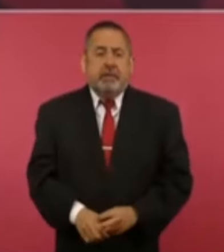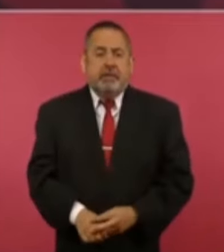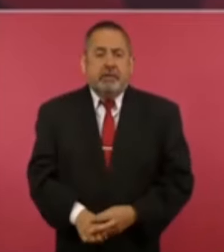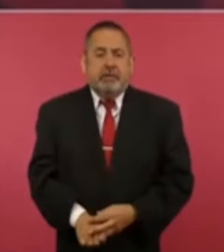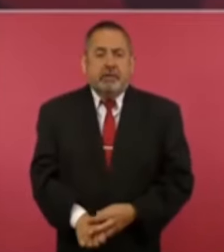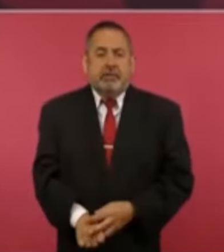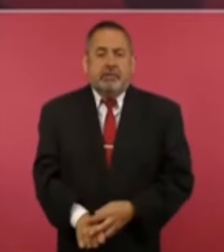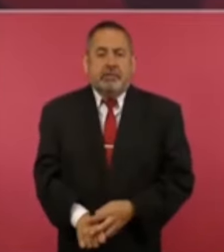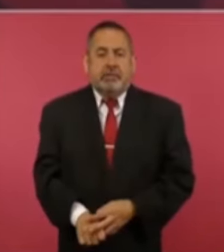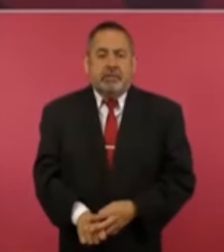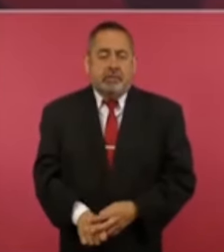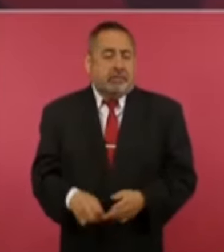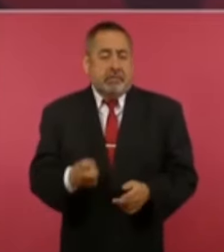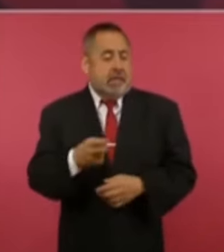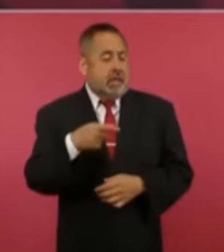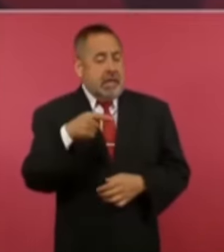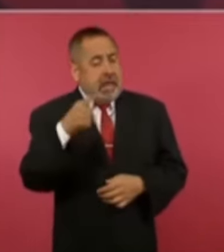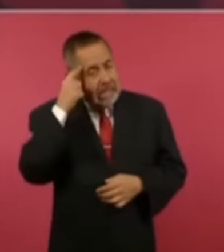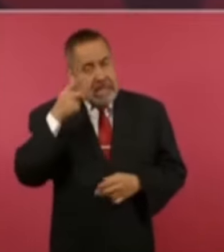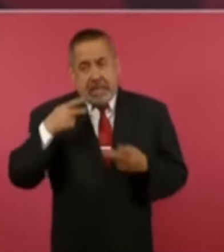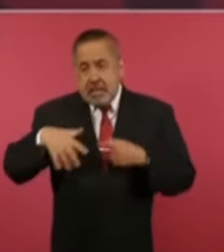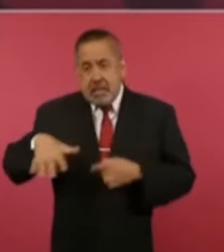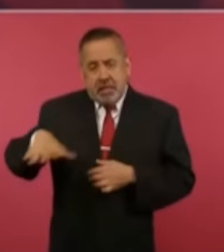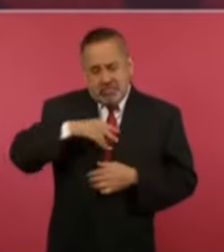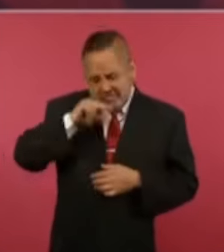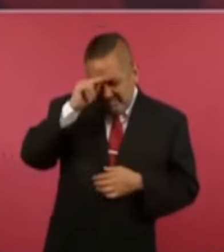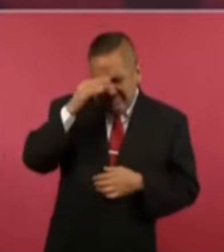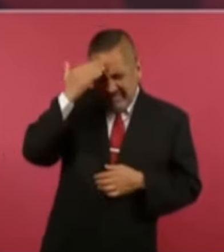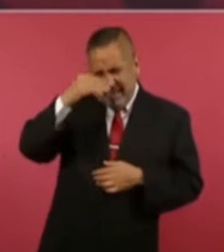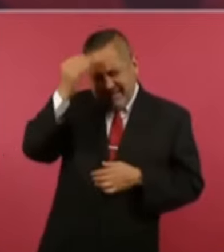Porque esa es la sabiduría popular.